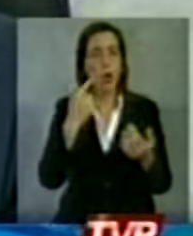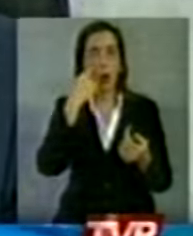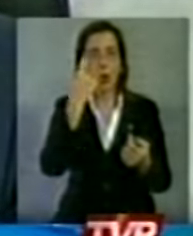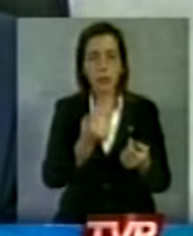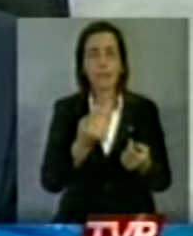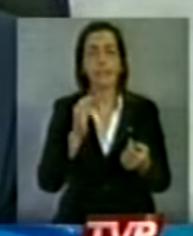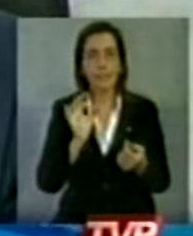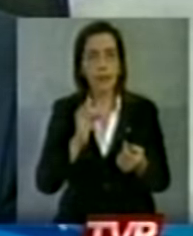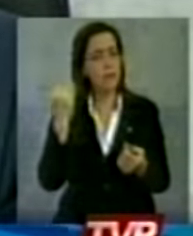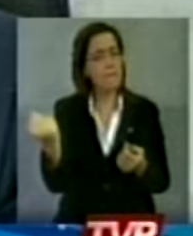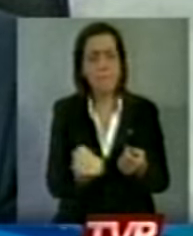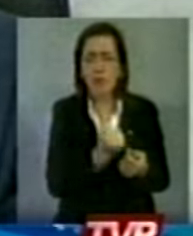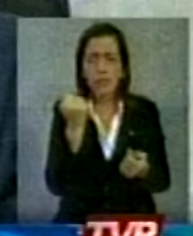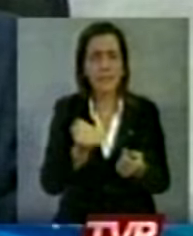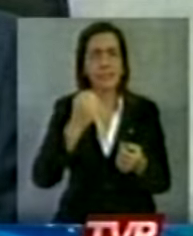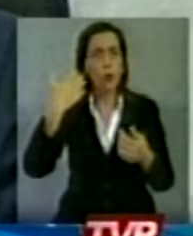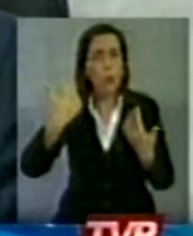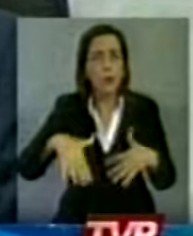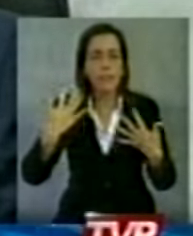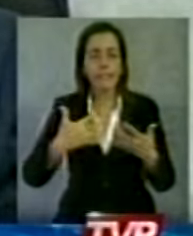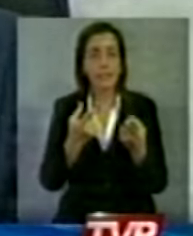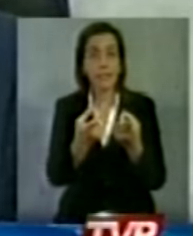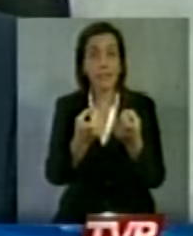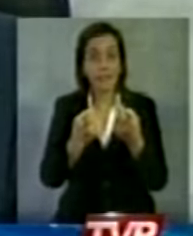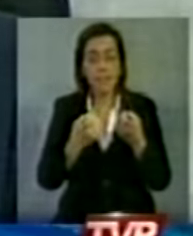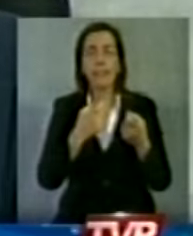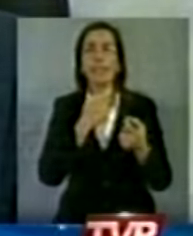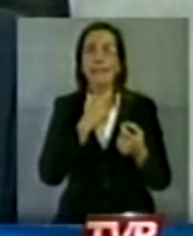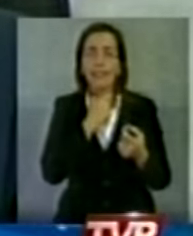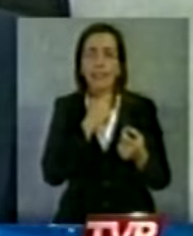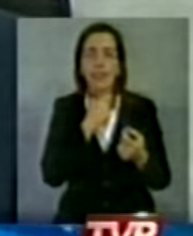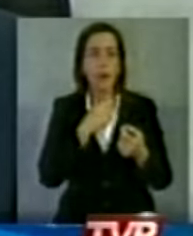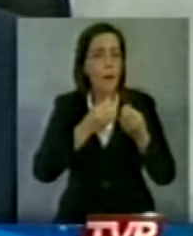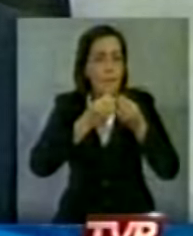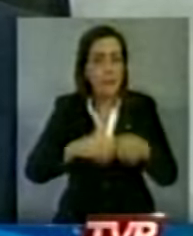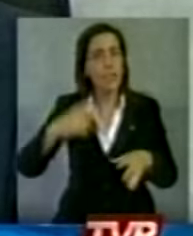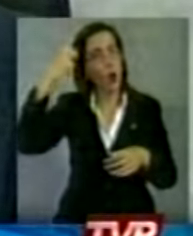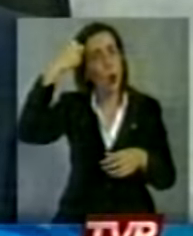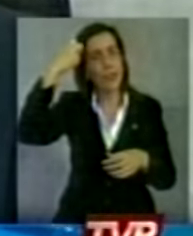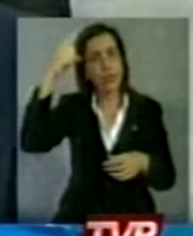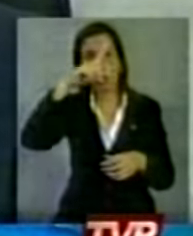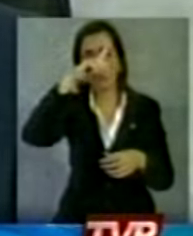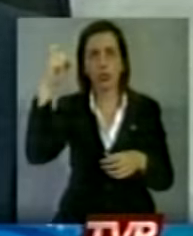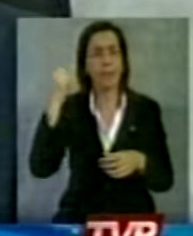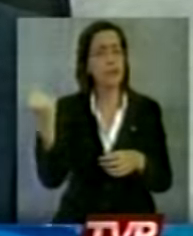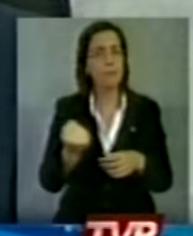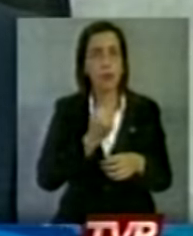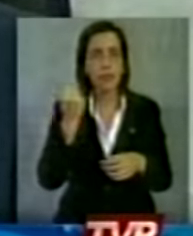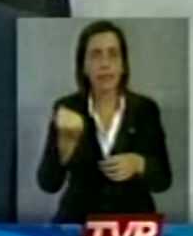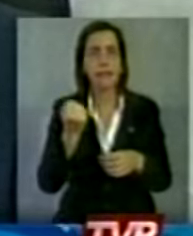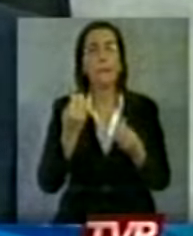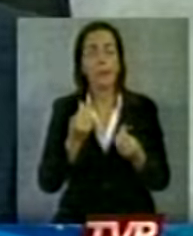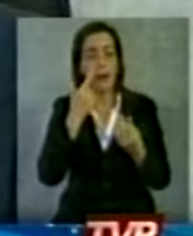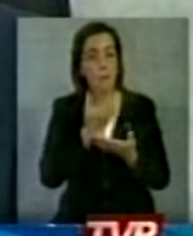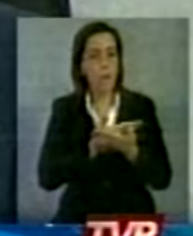reflexión la inmediata necesidad de instalación del Congreso Nacional para